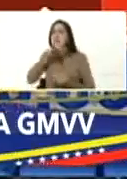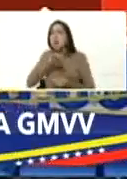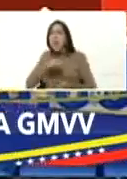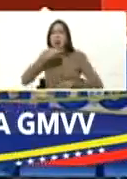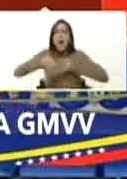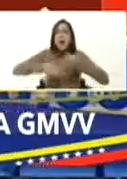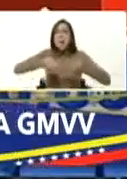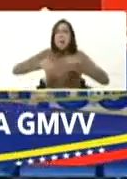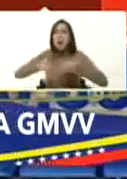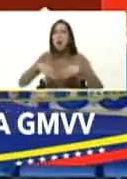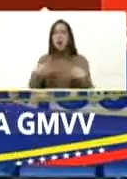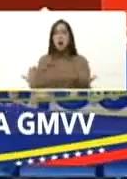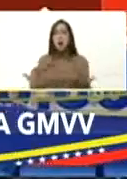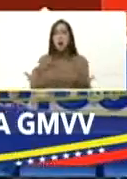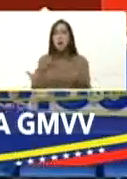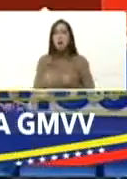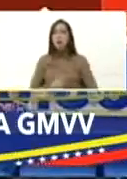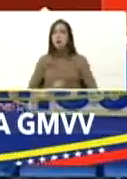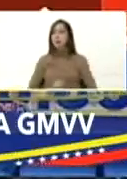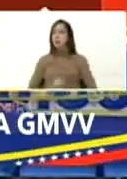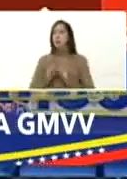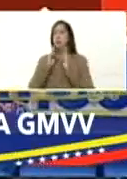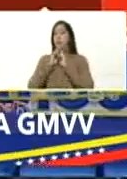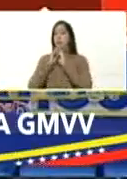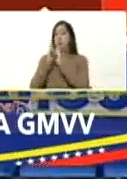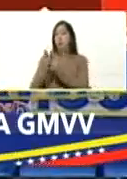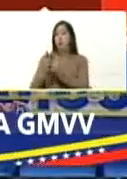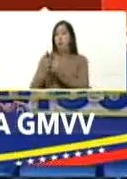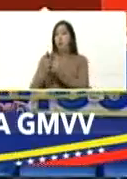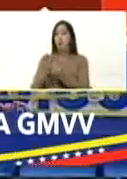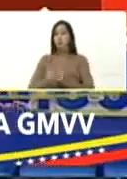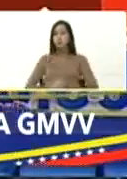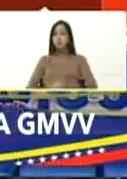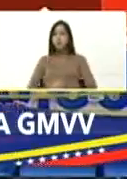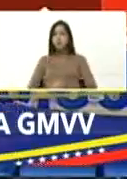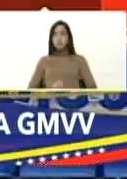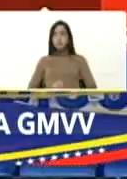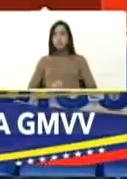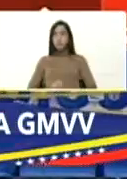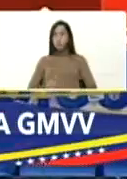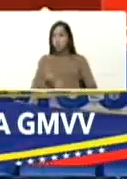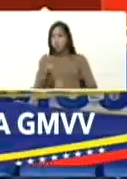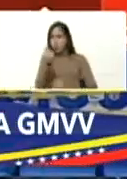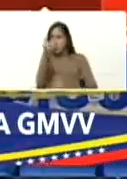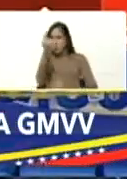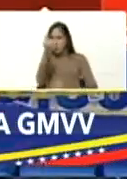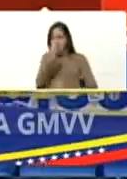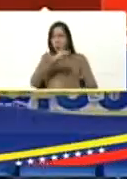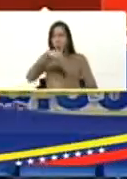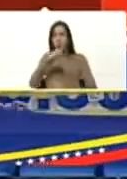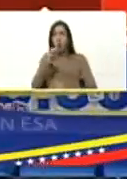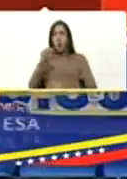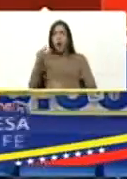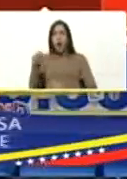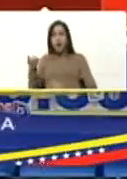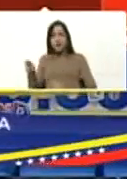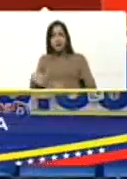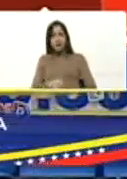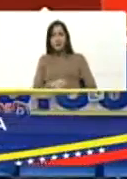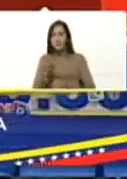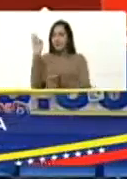explicaremos? Y contesta, con una semilla de mostaza, cuando se siembra en